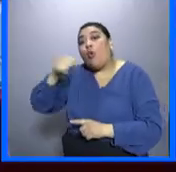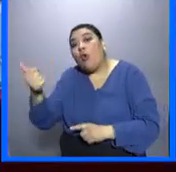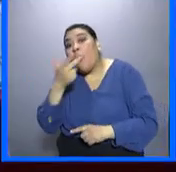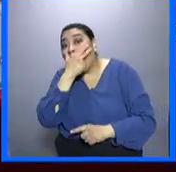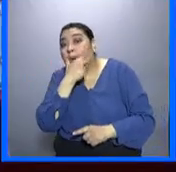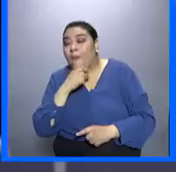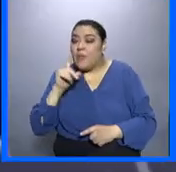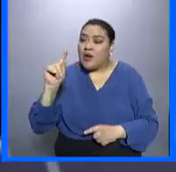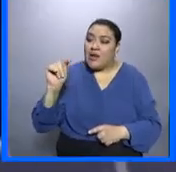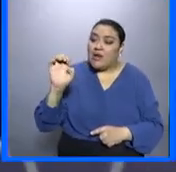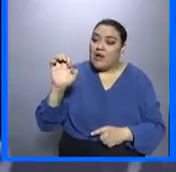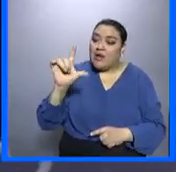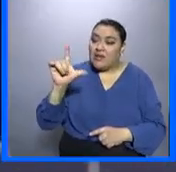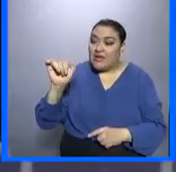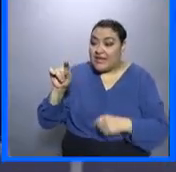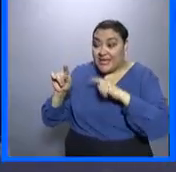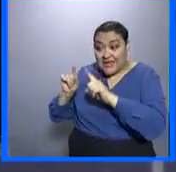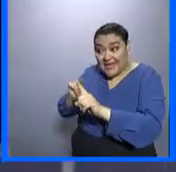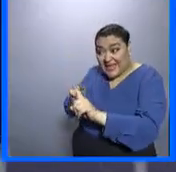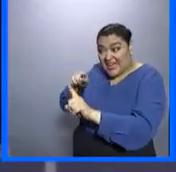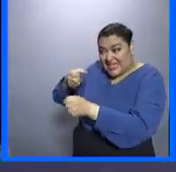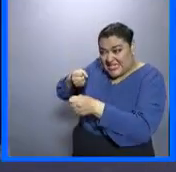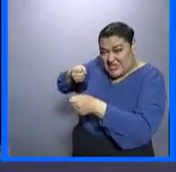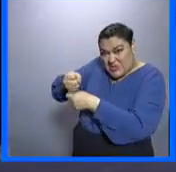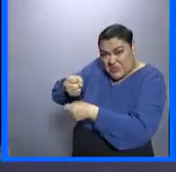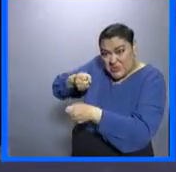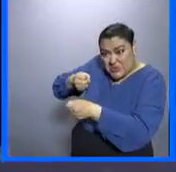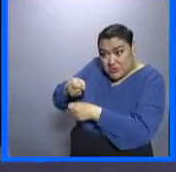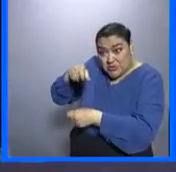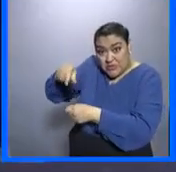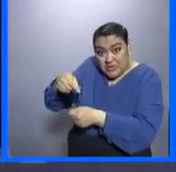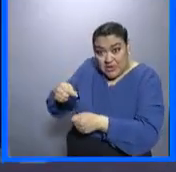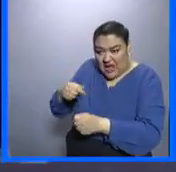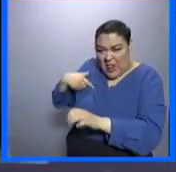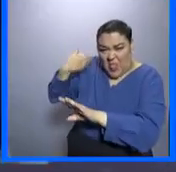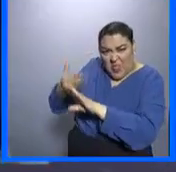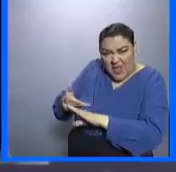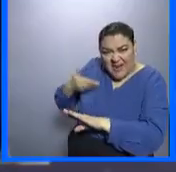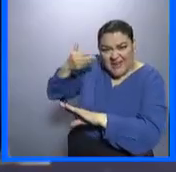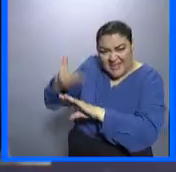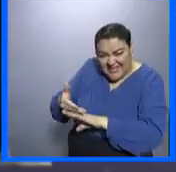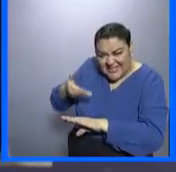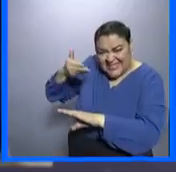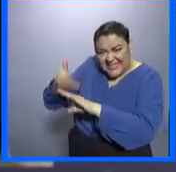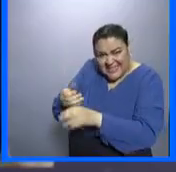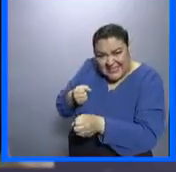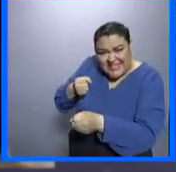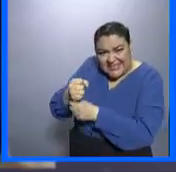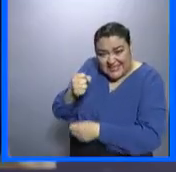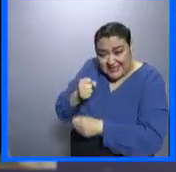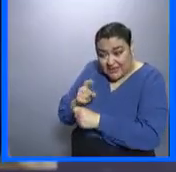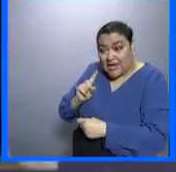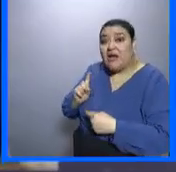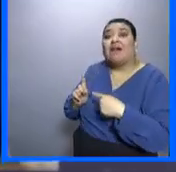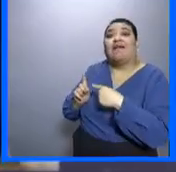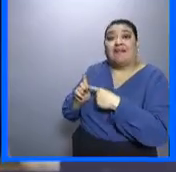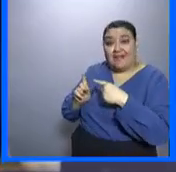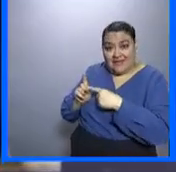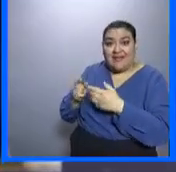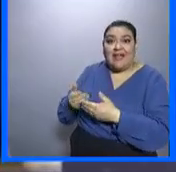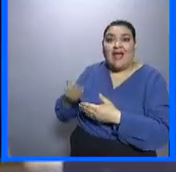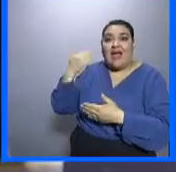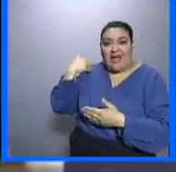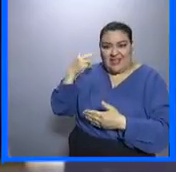Telles Pacheco, quien sufrió en carne propia la persecución y tortura del también fundador de las